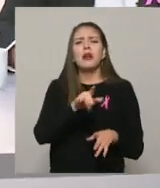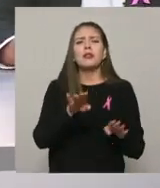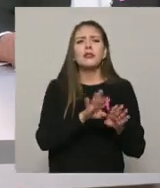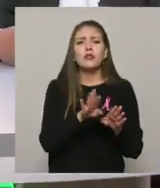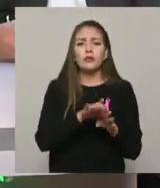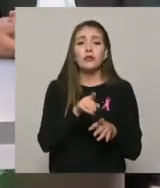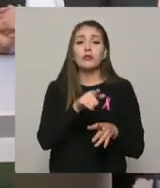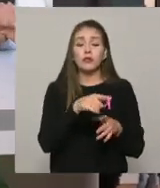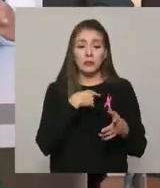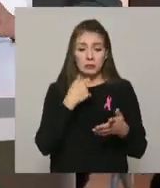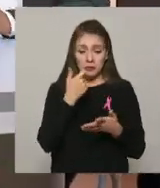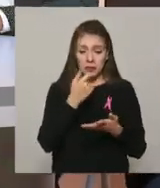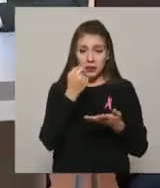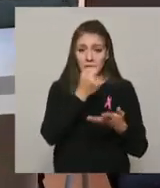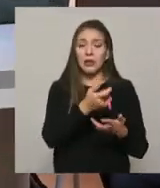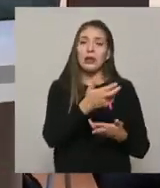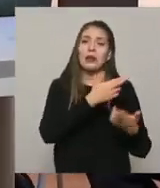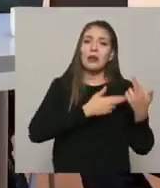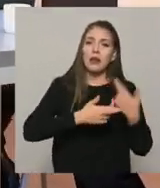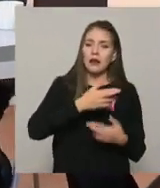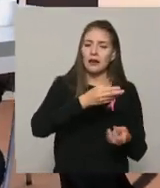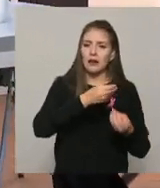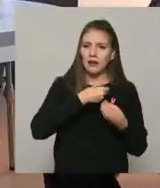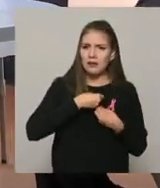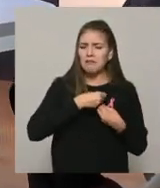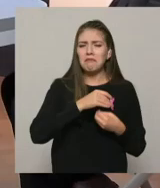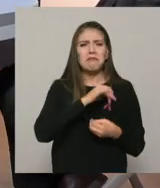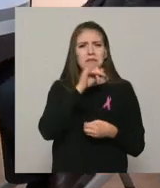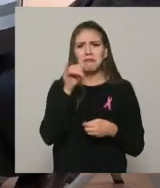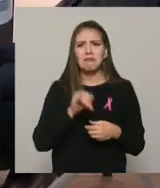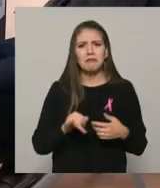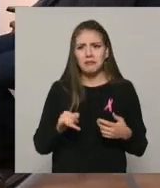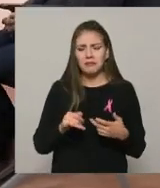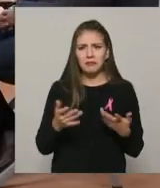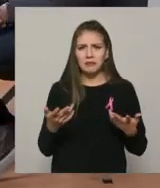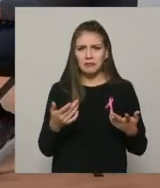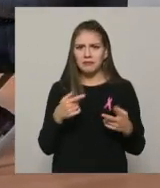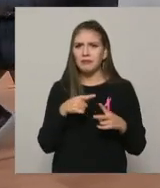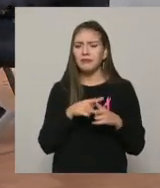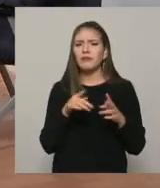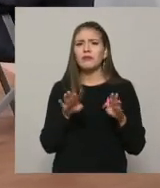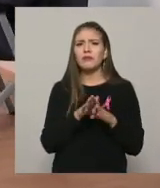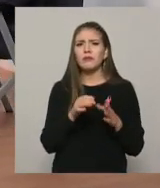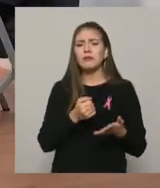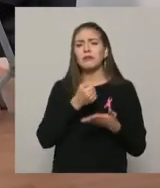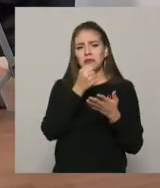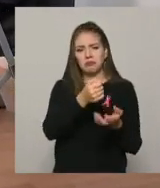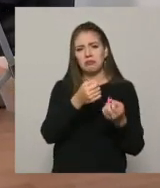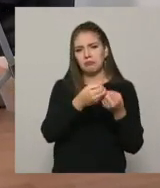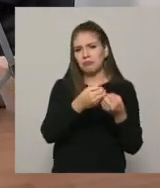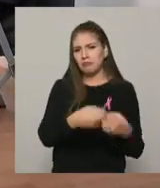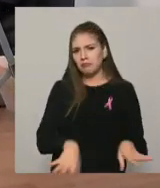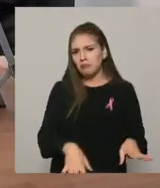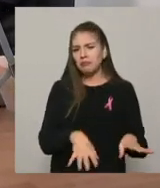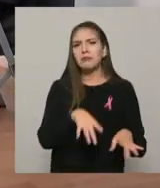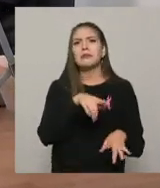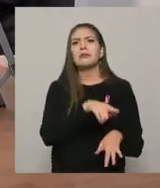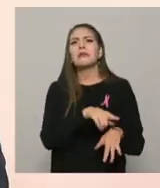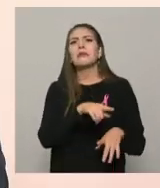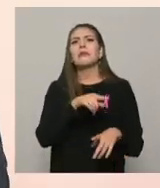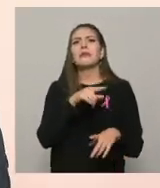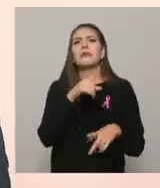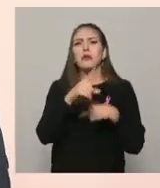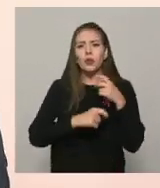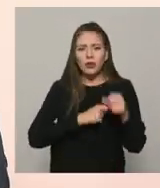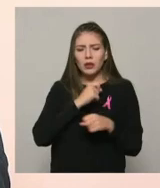de beneficio público para la institución. Entonces, esos fueron aportaciones a fondo perdido que año con año eran crecientes.